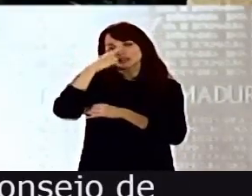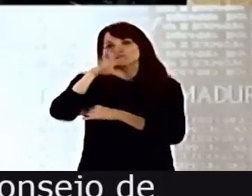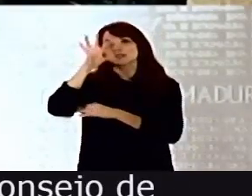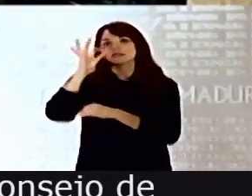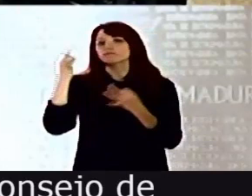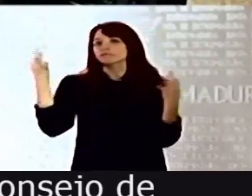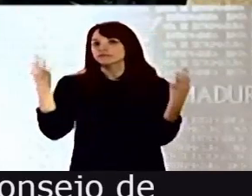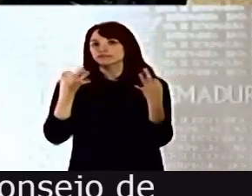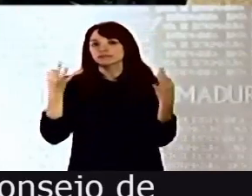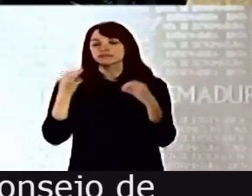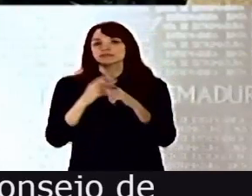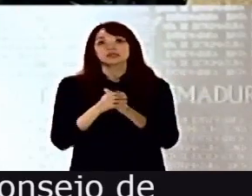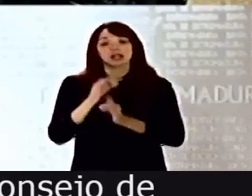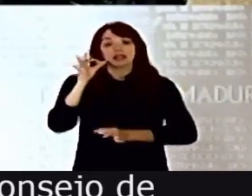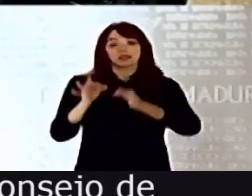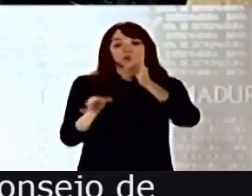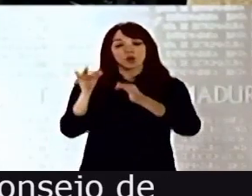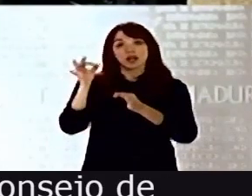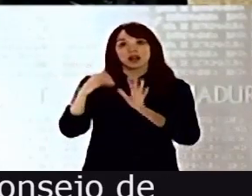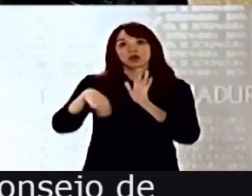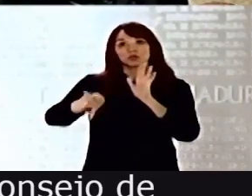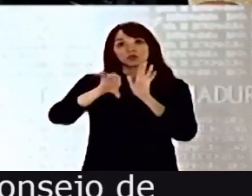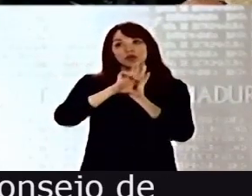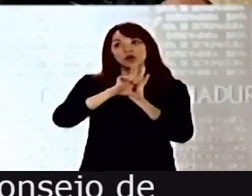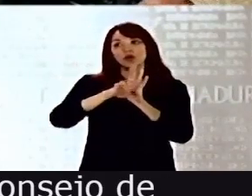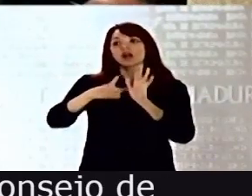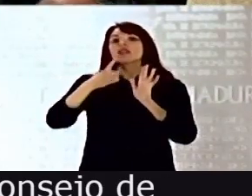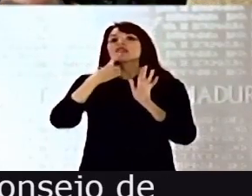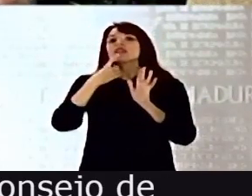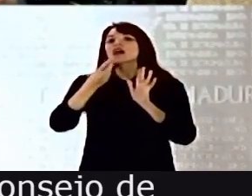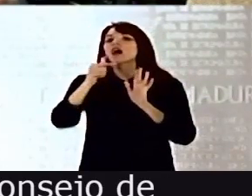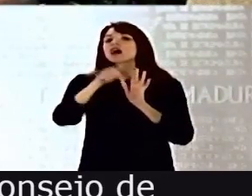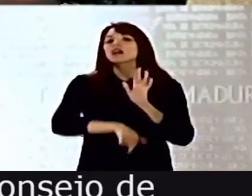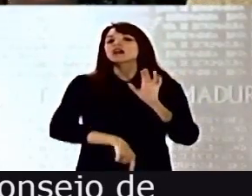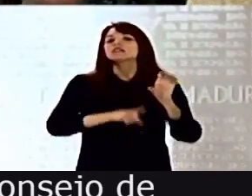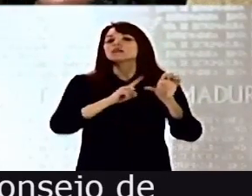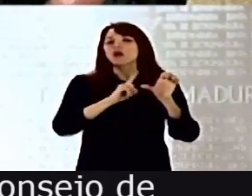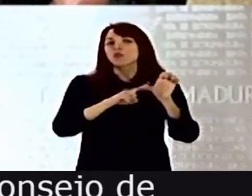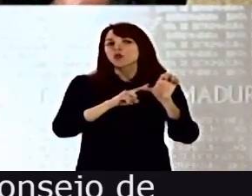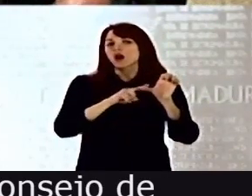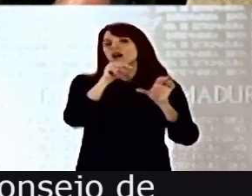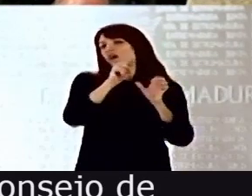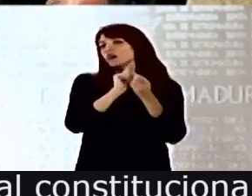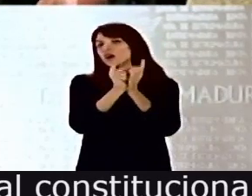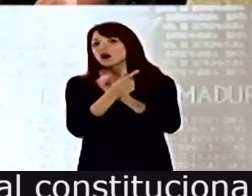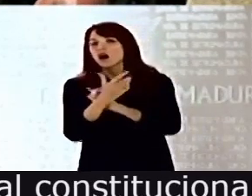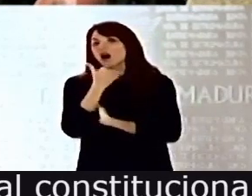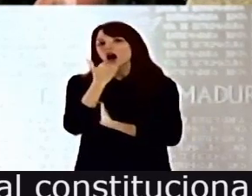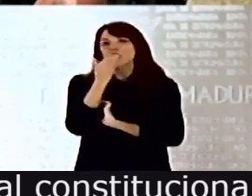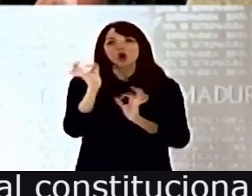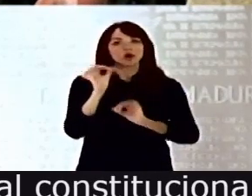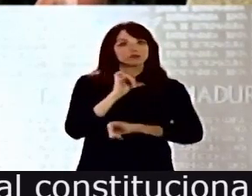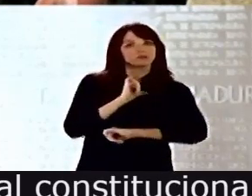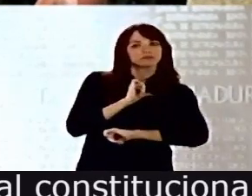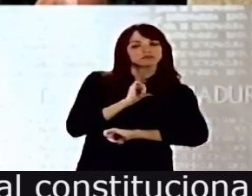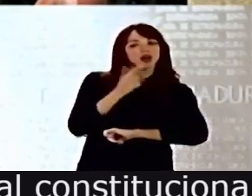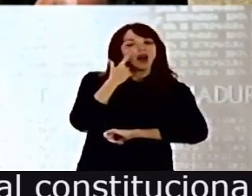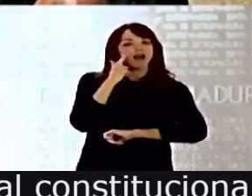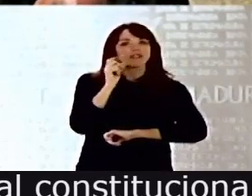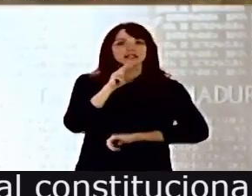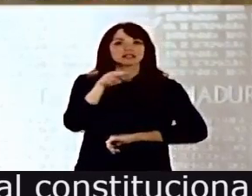recurrir al Tribunal Constitucional la Ley de Consumo de Extremadura. ¿Van a realizar cambios o no, o van a esperar a la sentencia del Tribunal